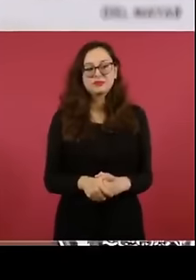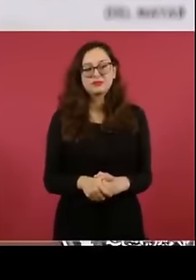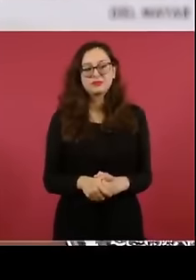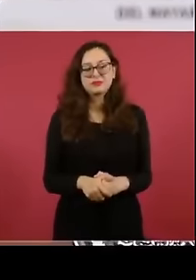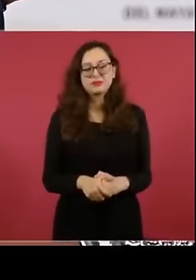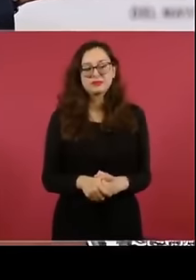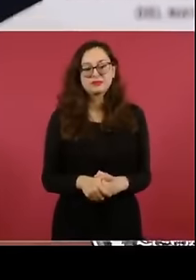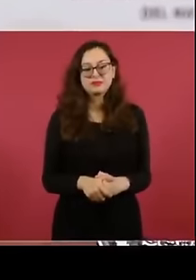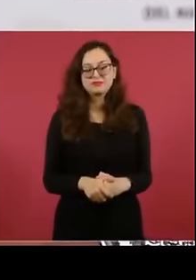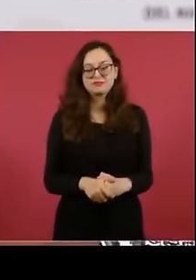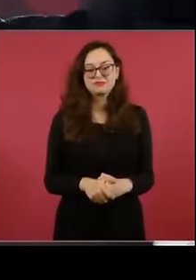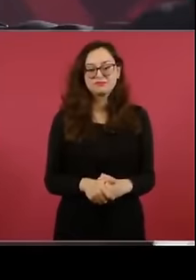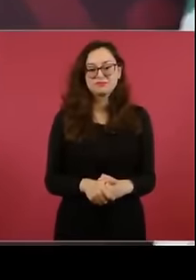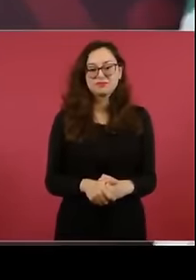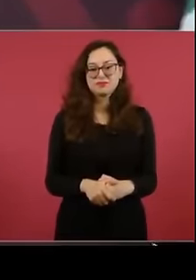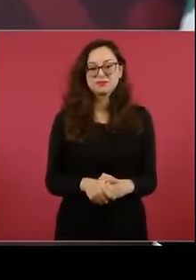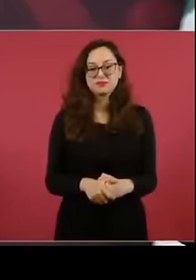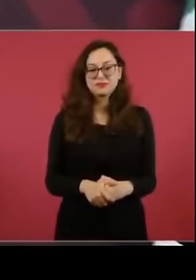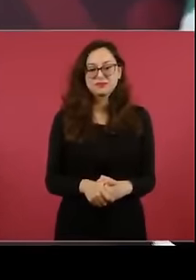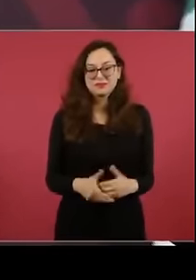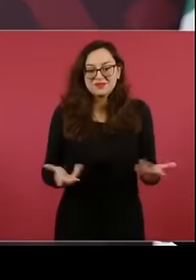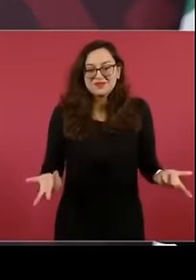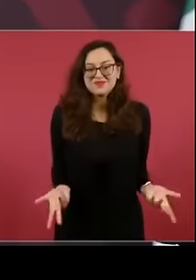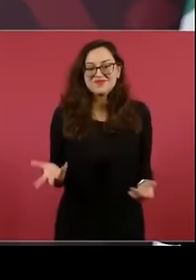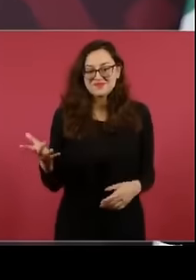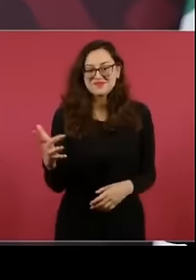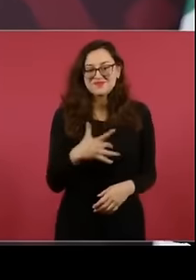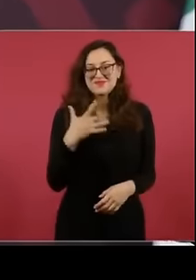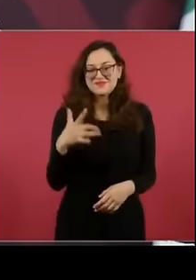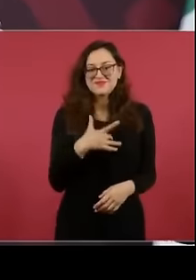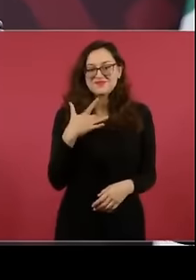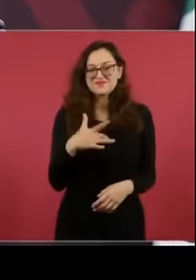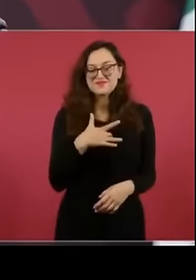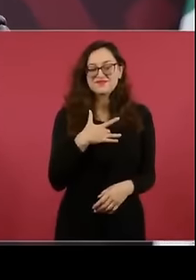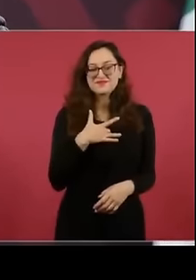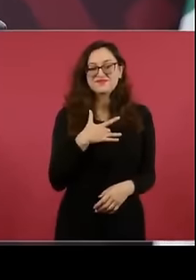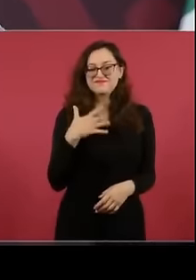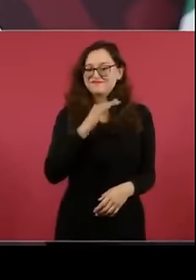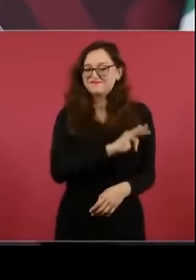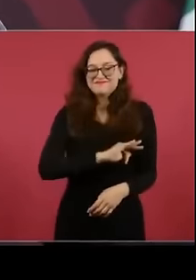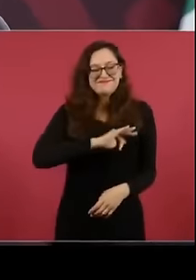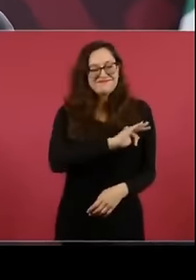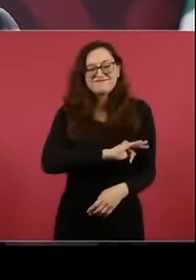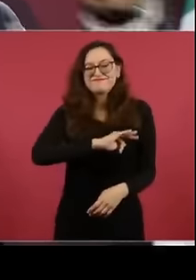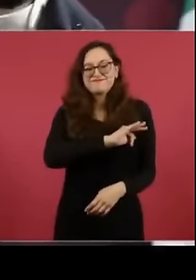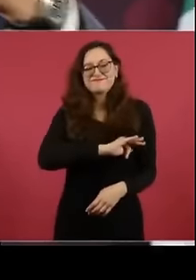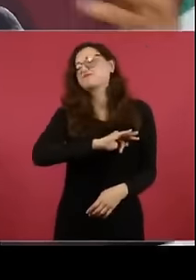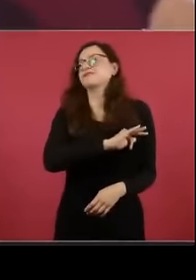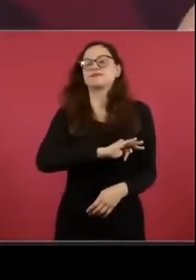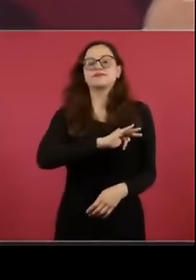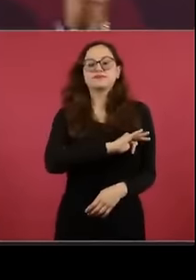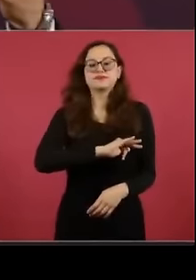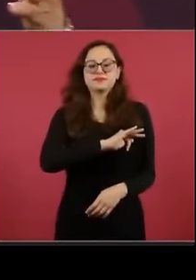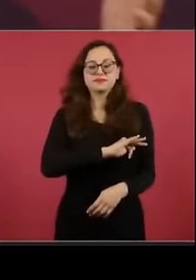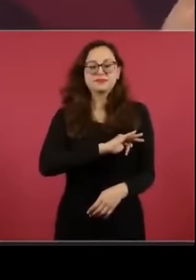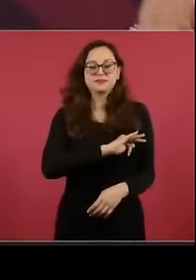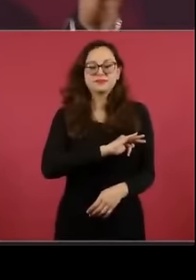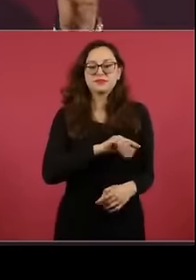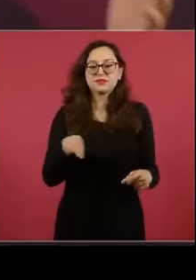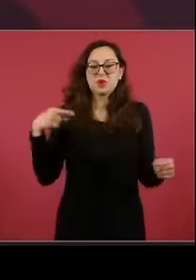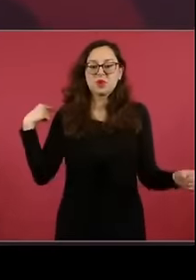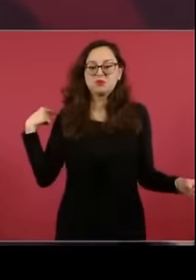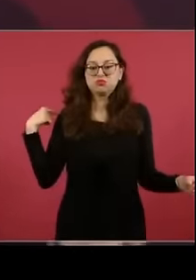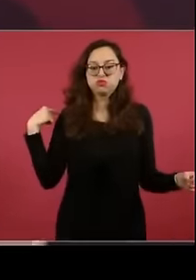seguramente sí dicen que a las moscas Hay que darles estiercol bueno usan Otra palabra para que se entretengan y el presidente es un